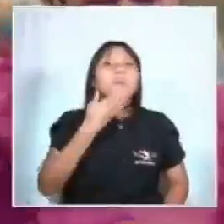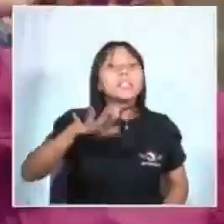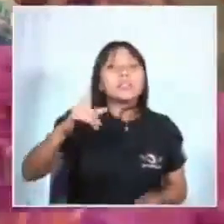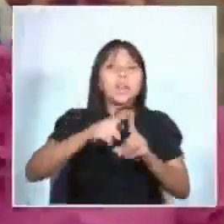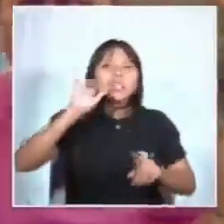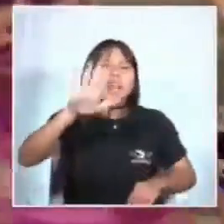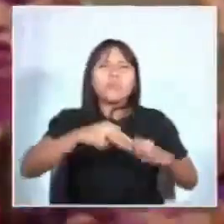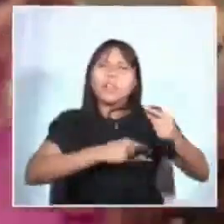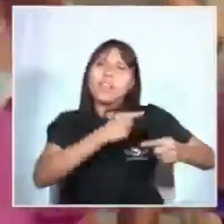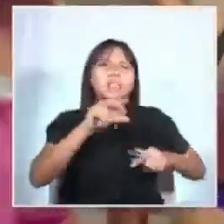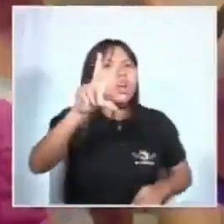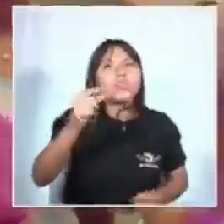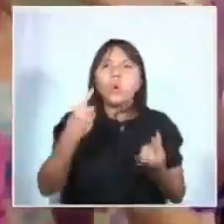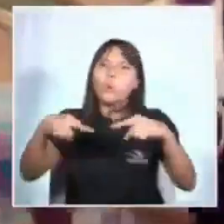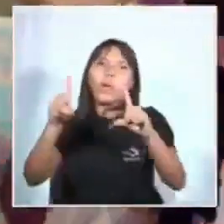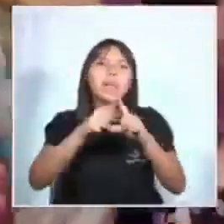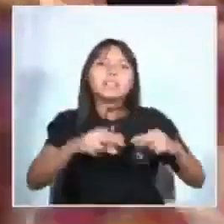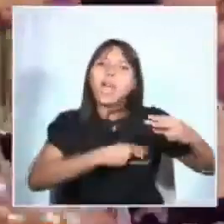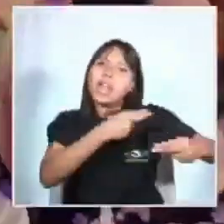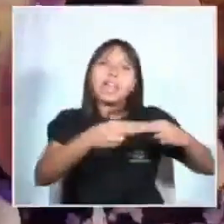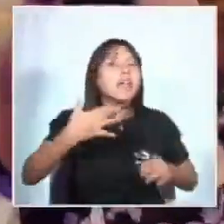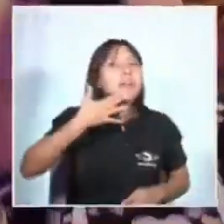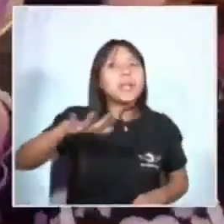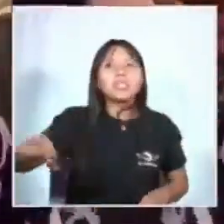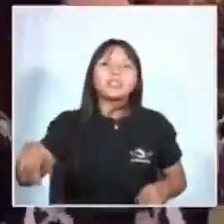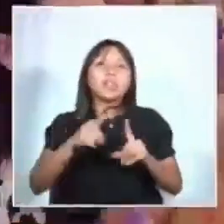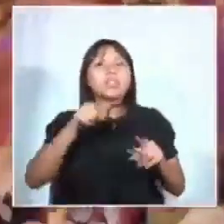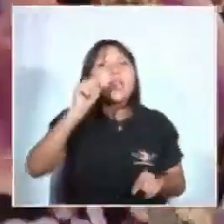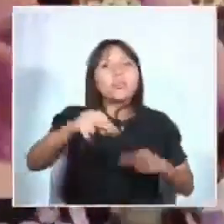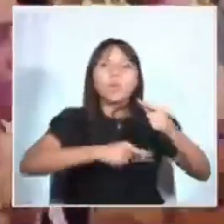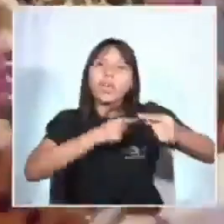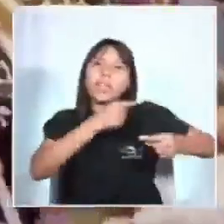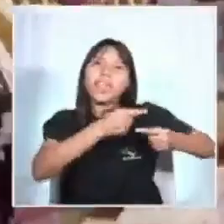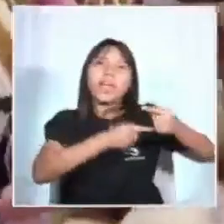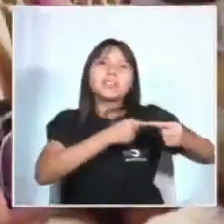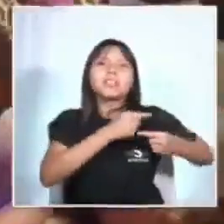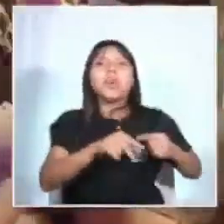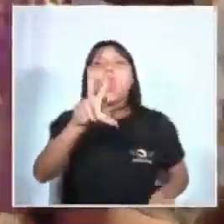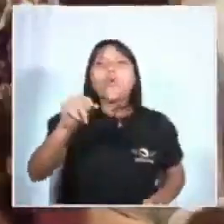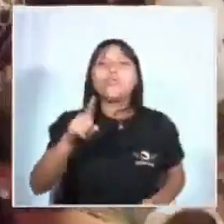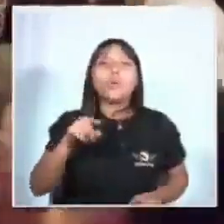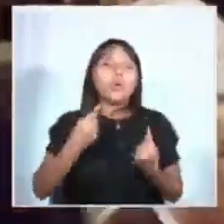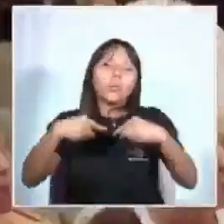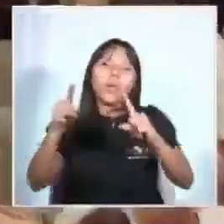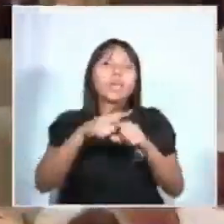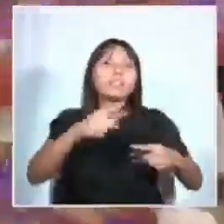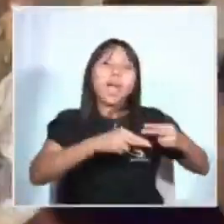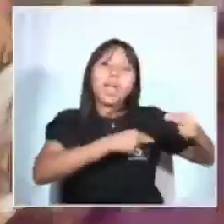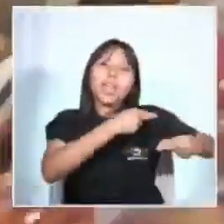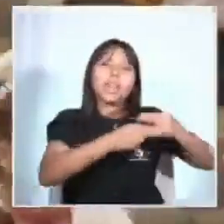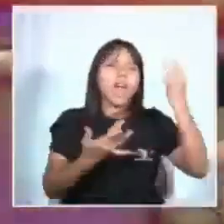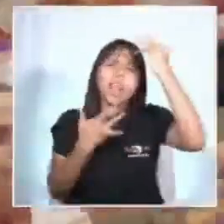No le vas a heredar maldiciones a tus generaciones. No le vas a heredar